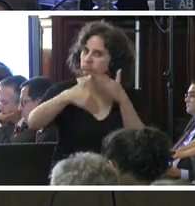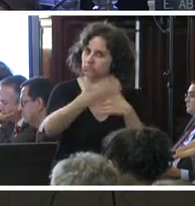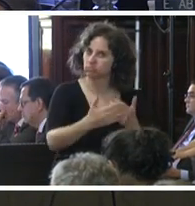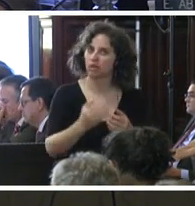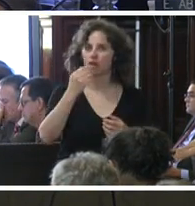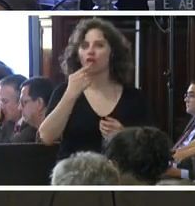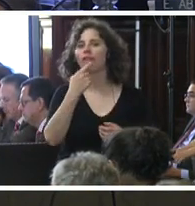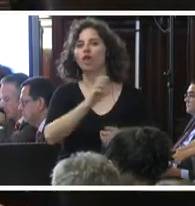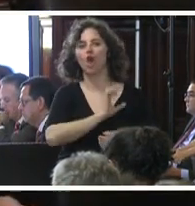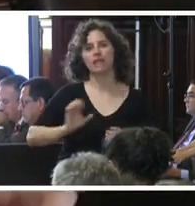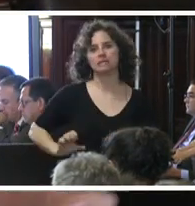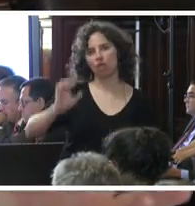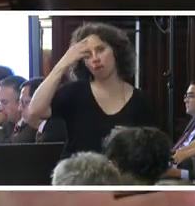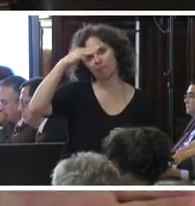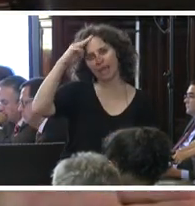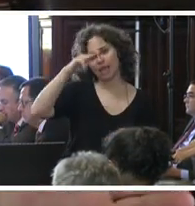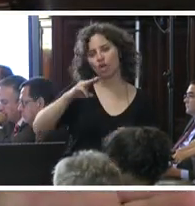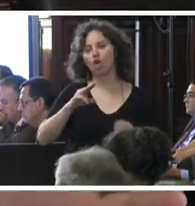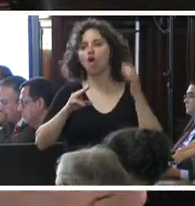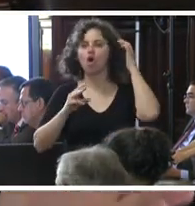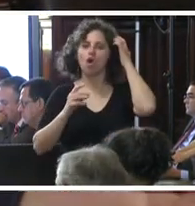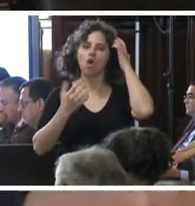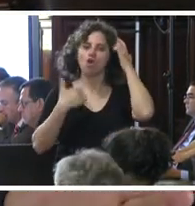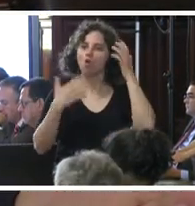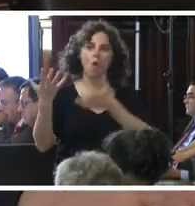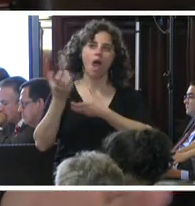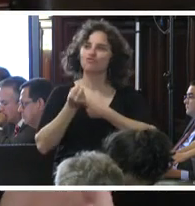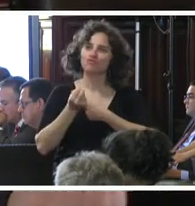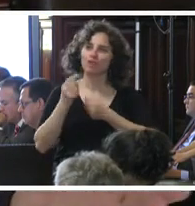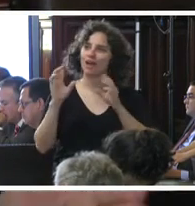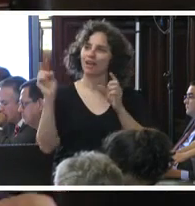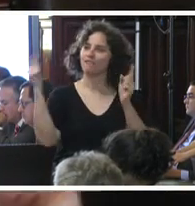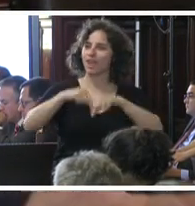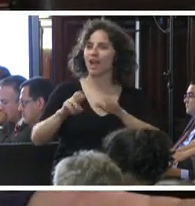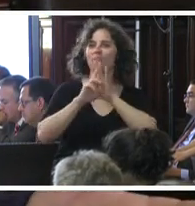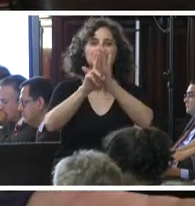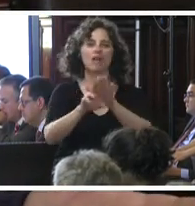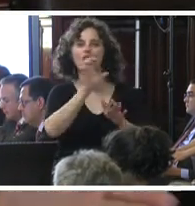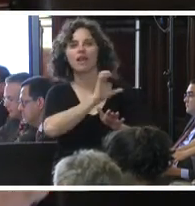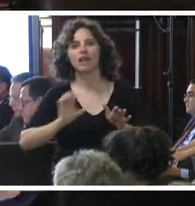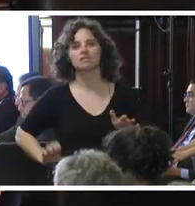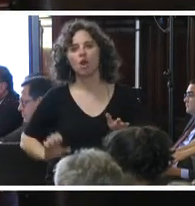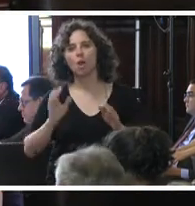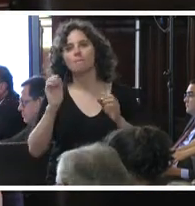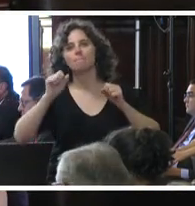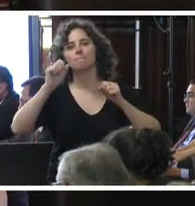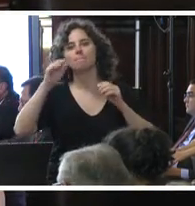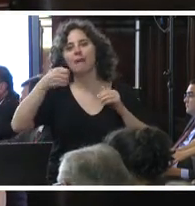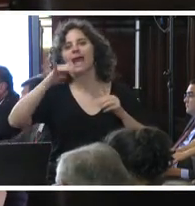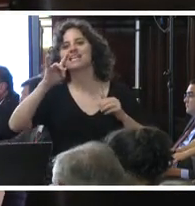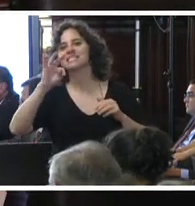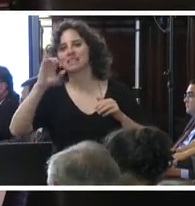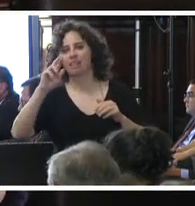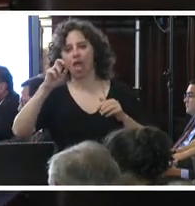México. Tengo que decir que no ayuda mucho que venga en representación del Estado un magistrado y que venga a darnos esta